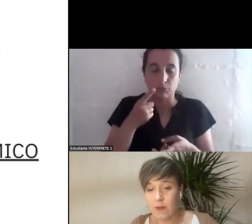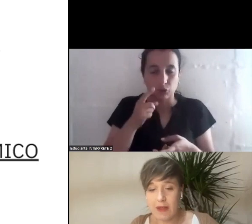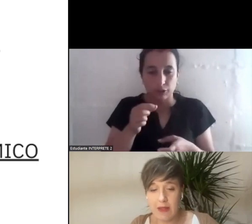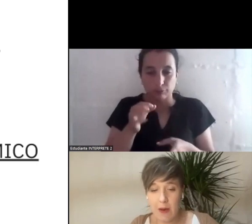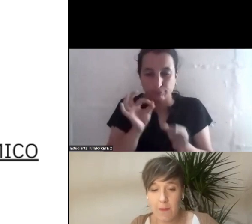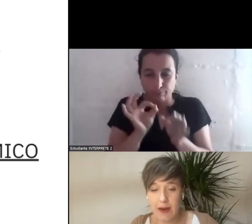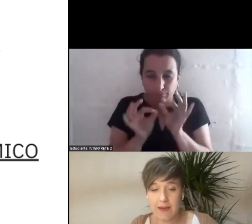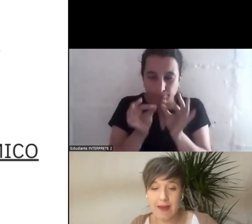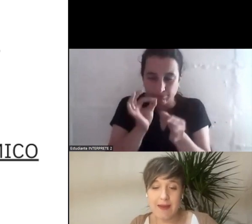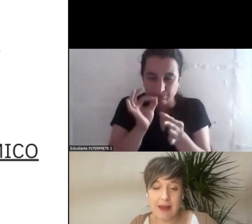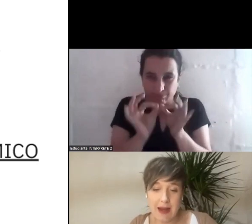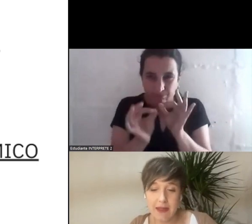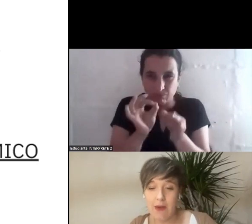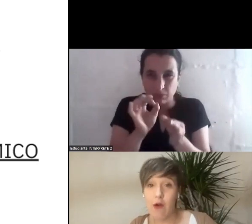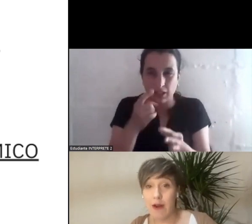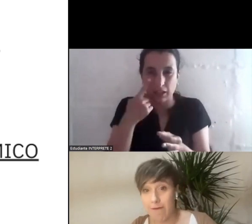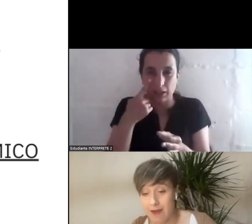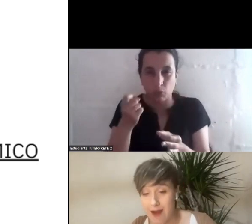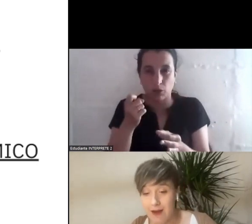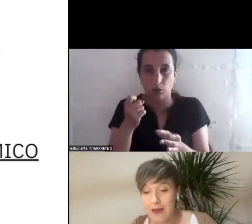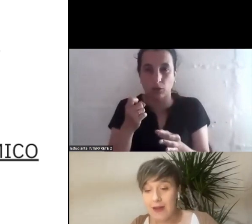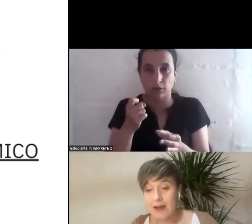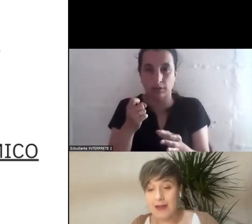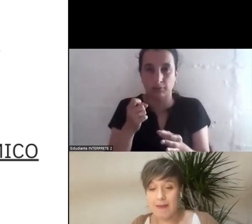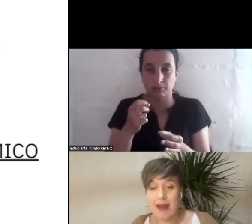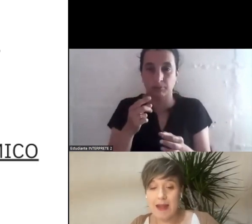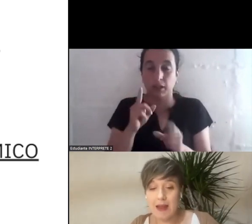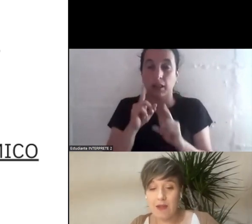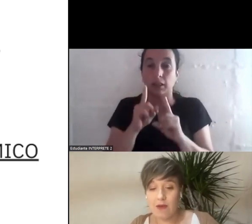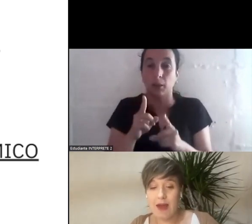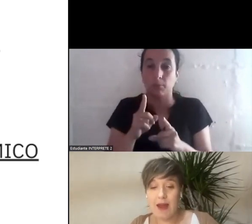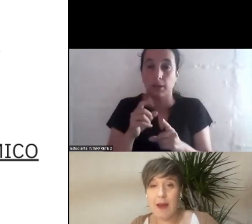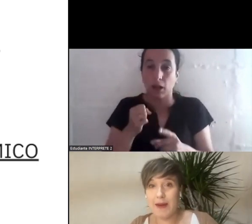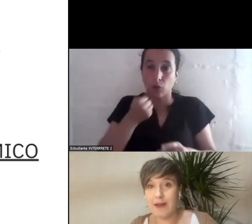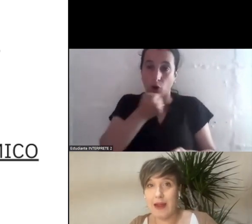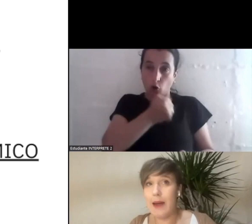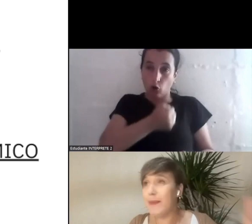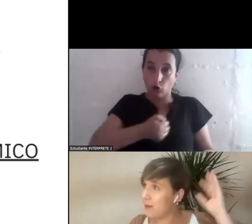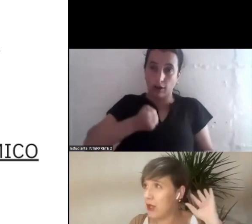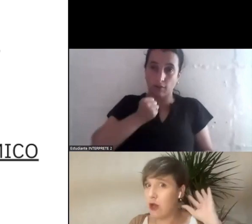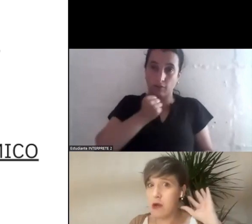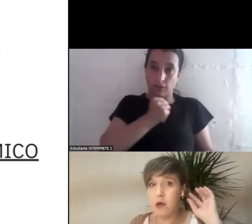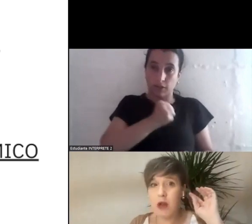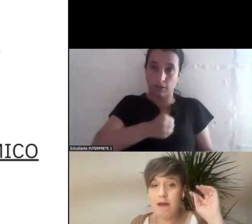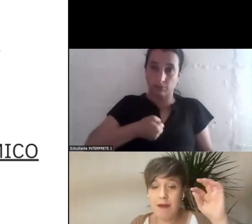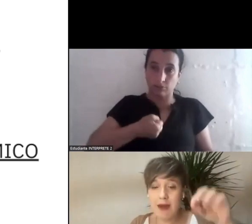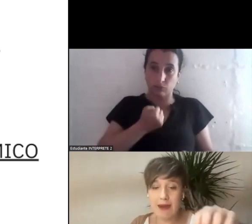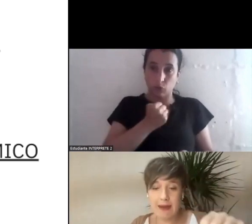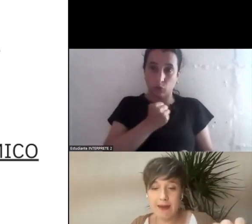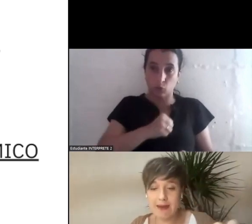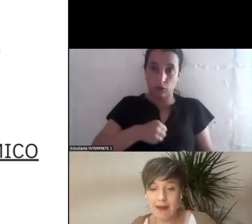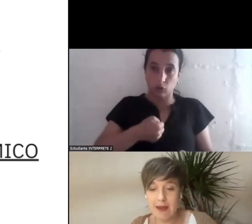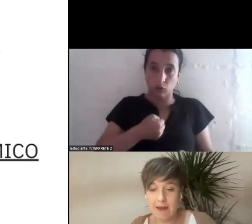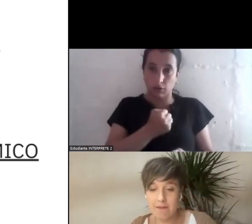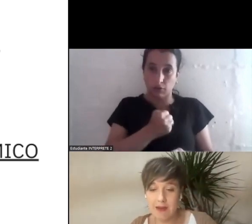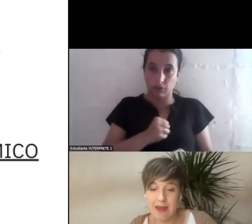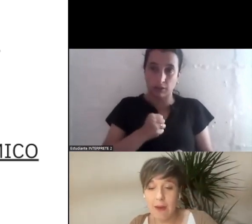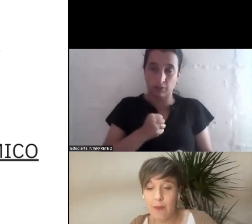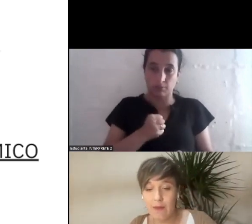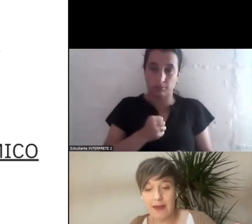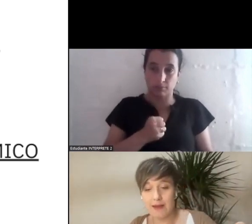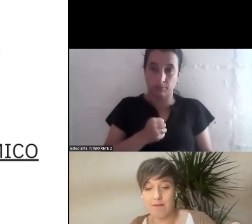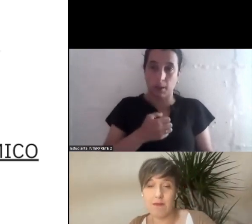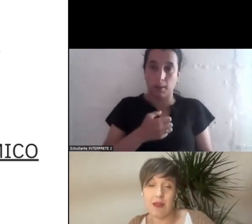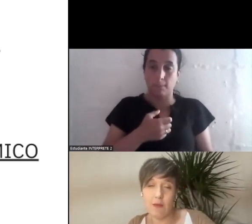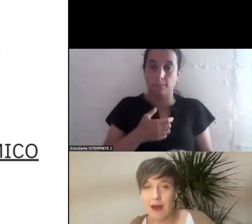el síndrome de Down. Vale. También se realiza una ecografía, se mira el líquido que hay en la parte posterior del cuello del bebé y también se hace